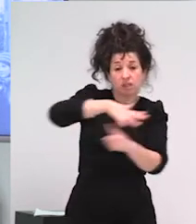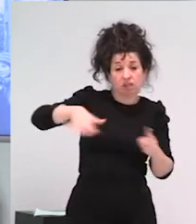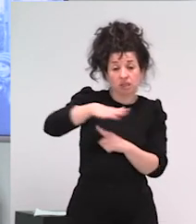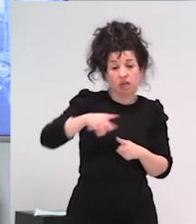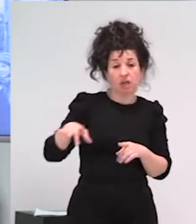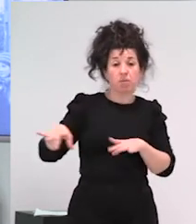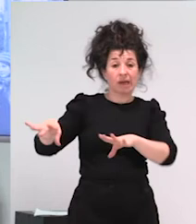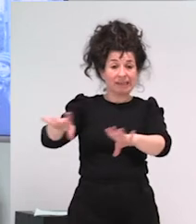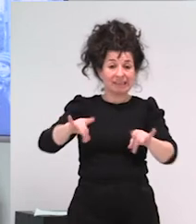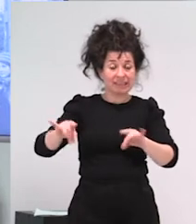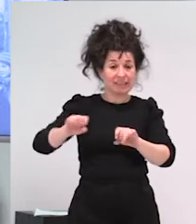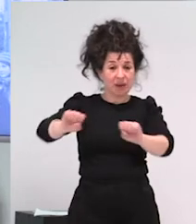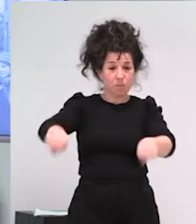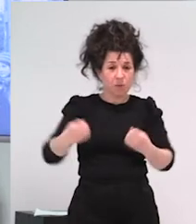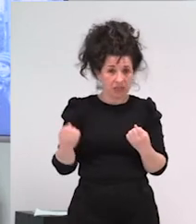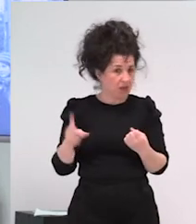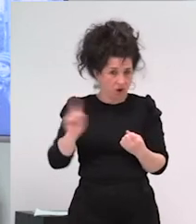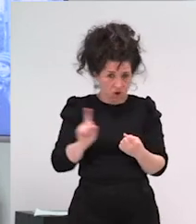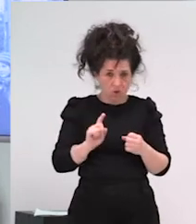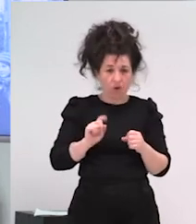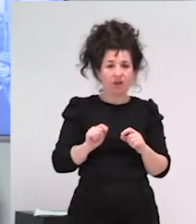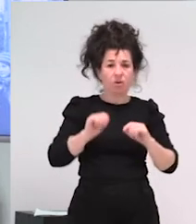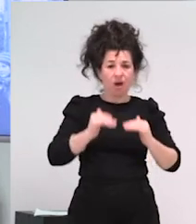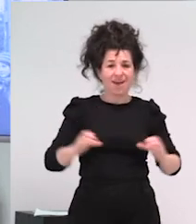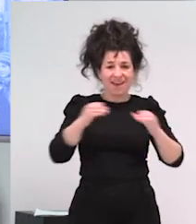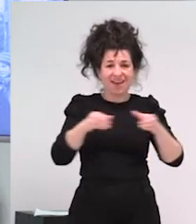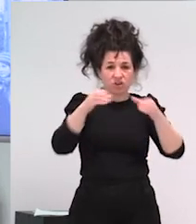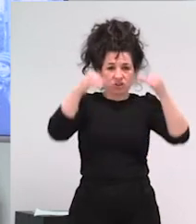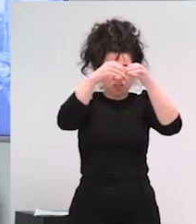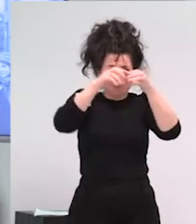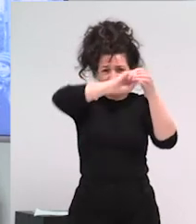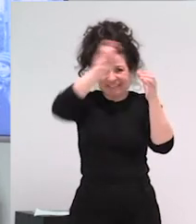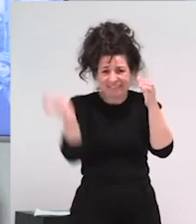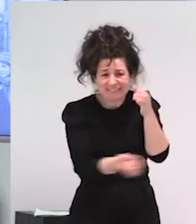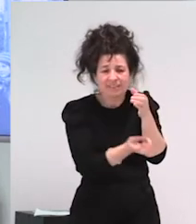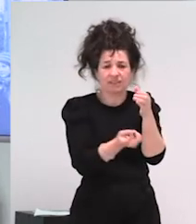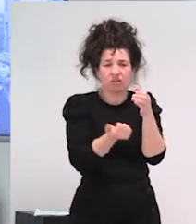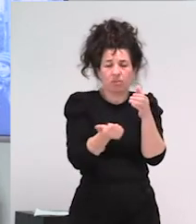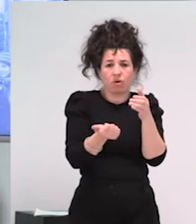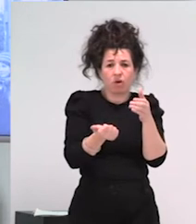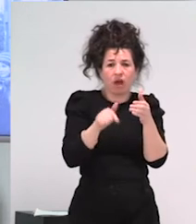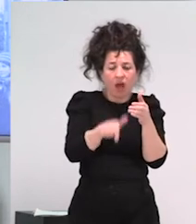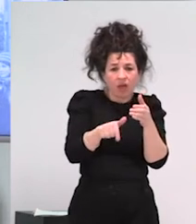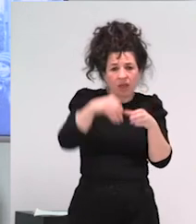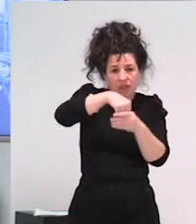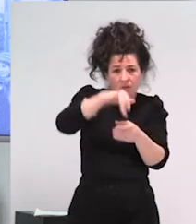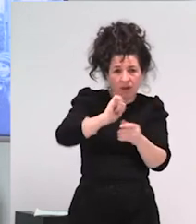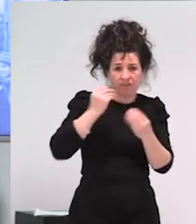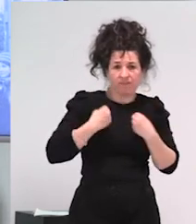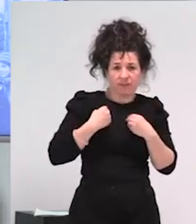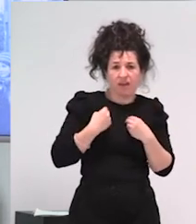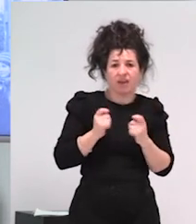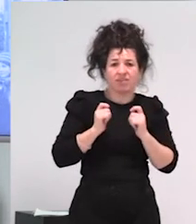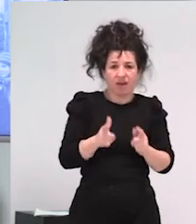vacía cuando no, no hay tierras vacías, hay ecosistemas diversos y una biodiversidad inherente en ellos que hace posible ciertos